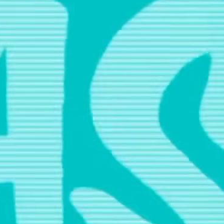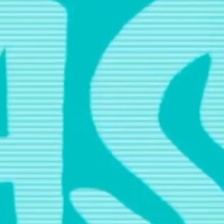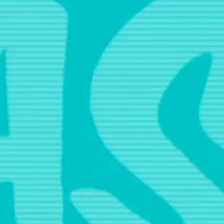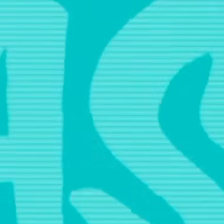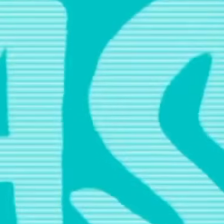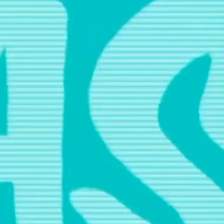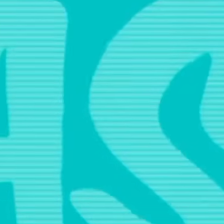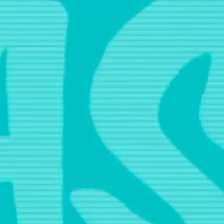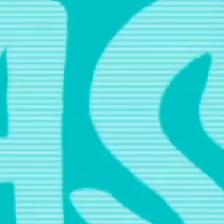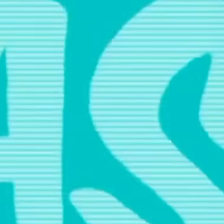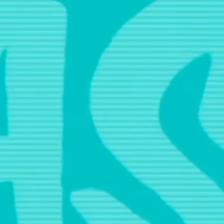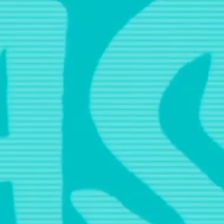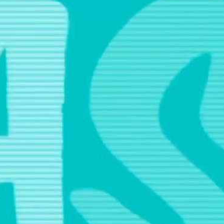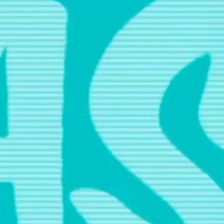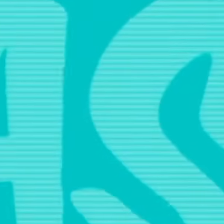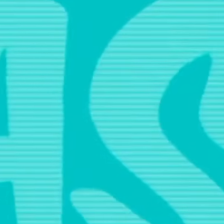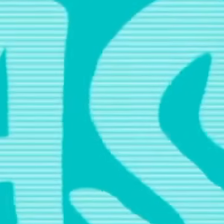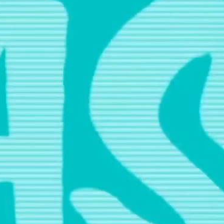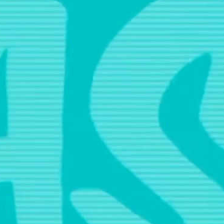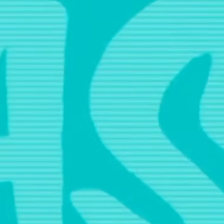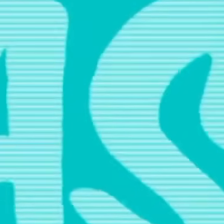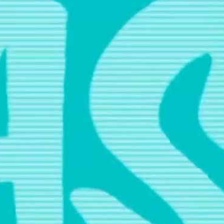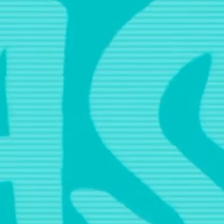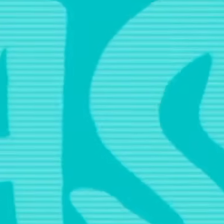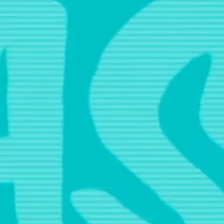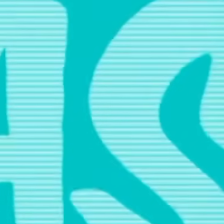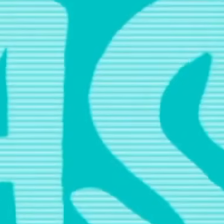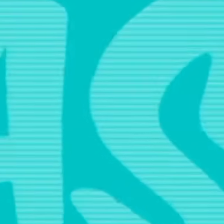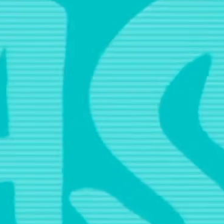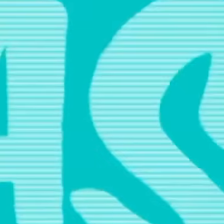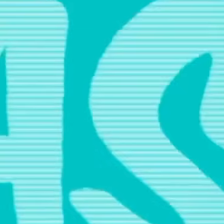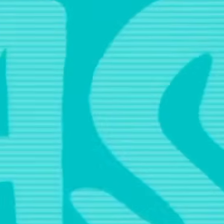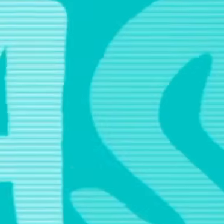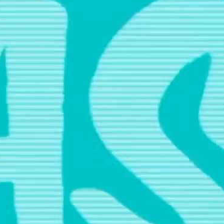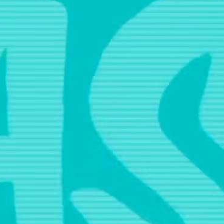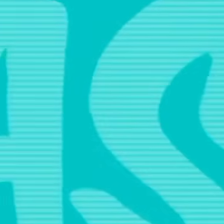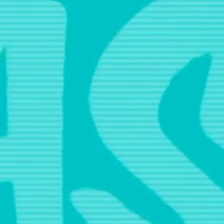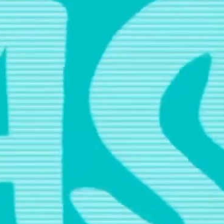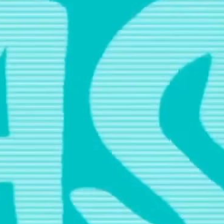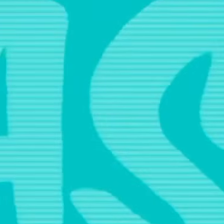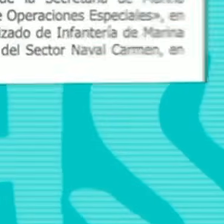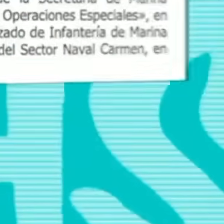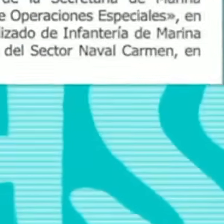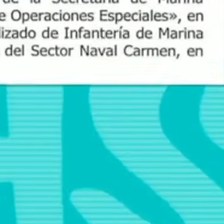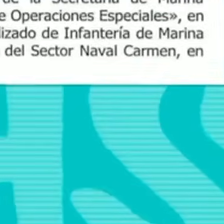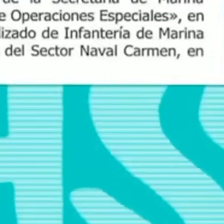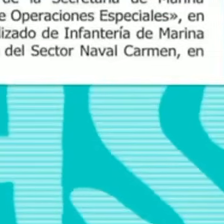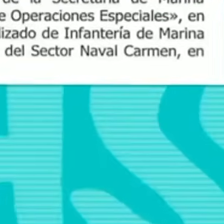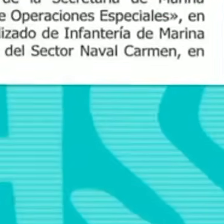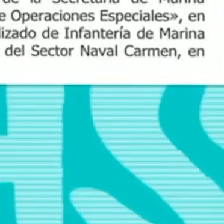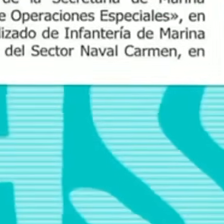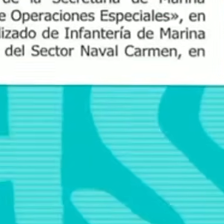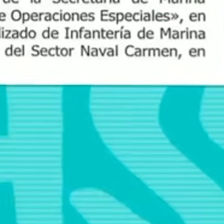aprobada para marines estadounidenses en el territorio nacional por el Senado mexicano el 11 y 17 de febrero es pública y